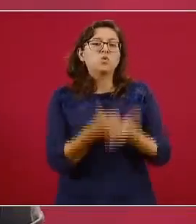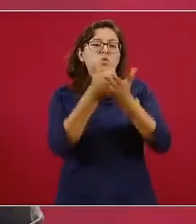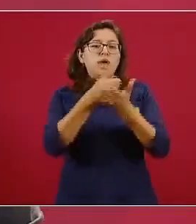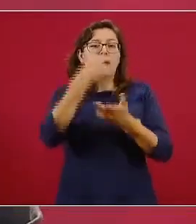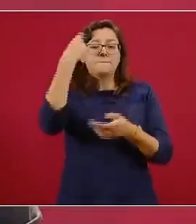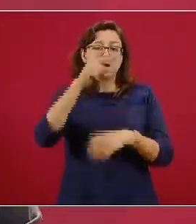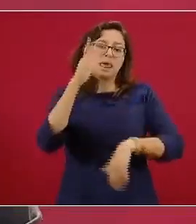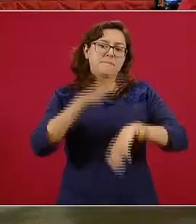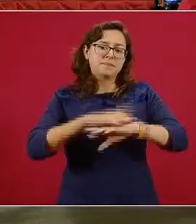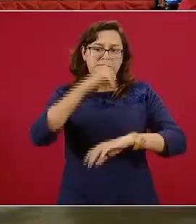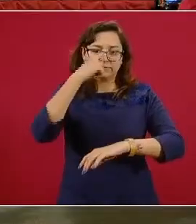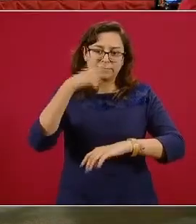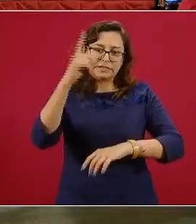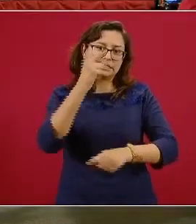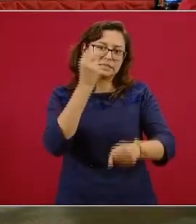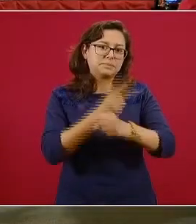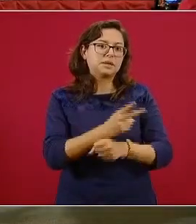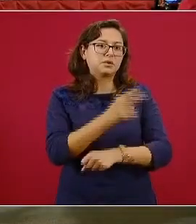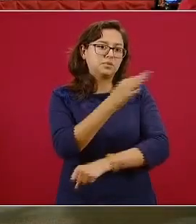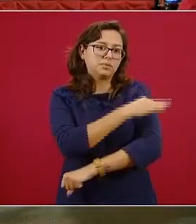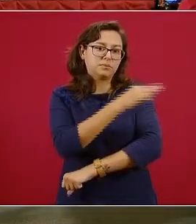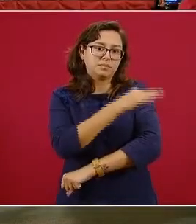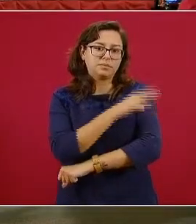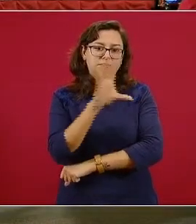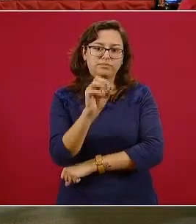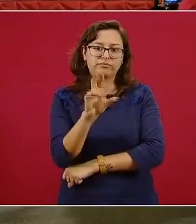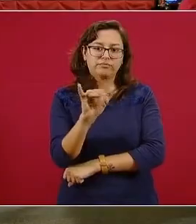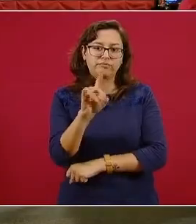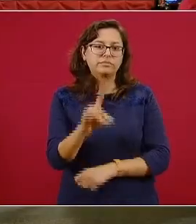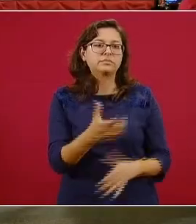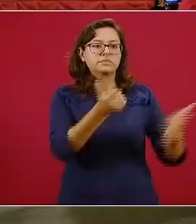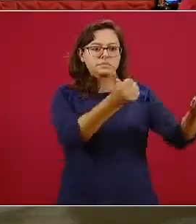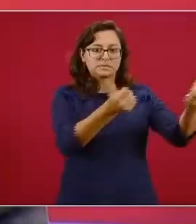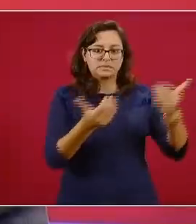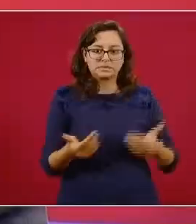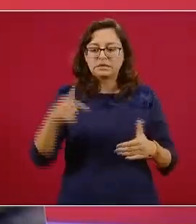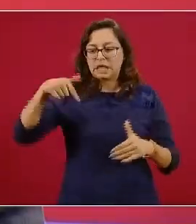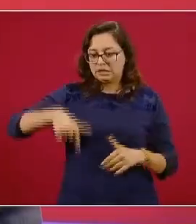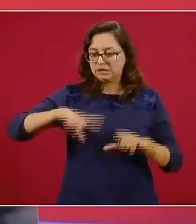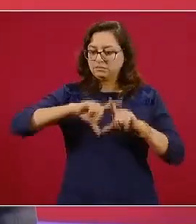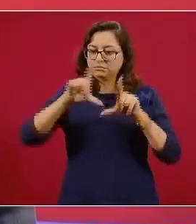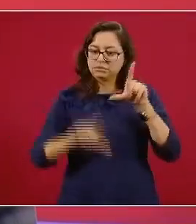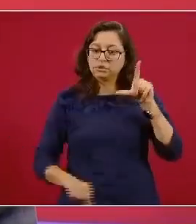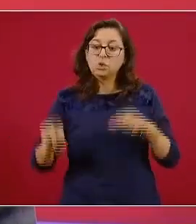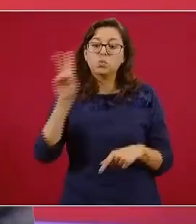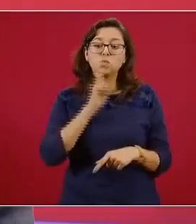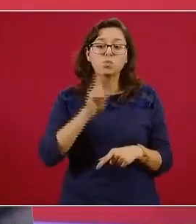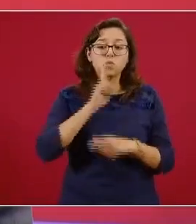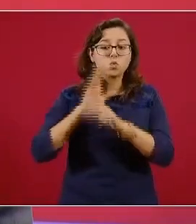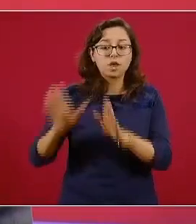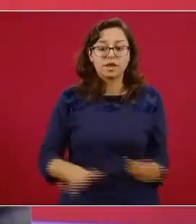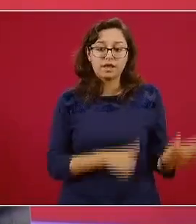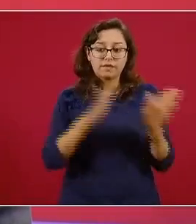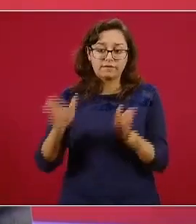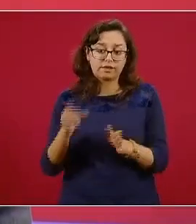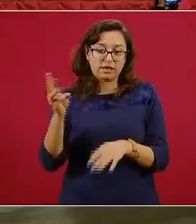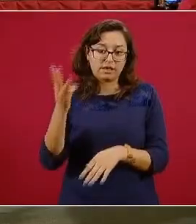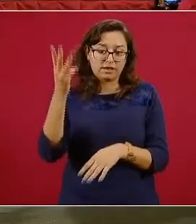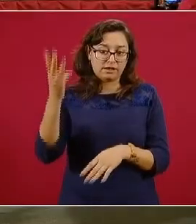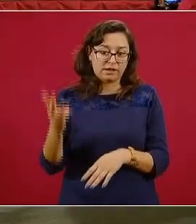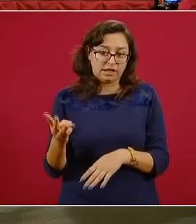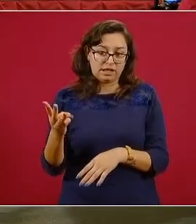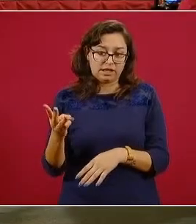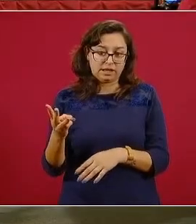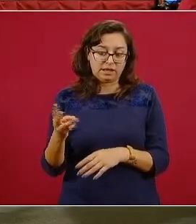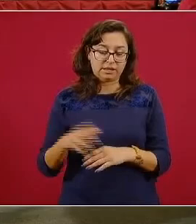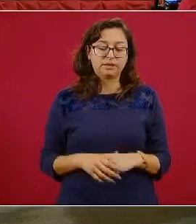facilitar el acceso temprano a las vacunas COVID, es que en México se realicen los estudios de investigación clínica, particularmente